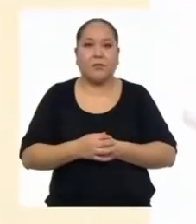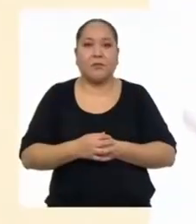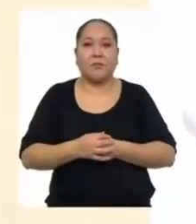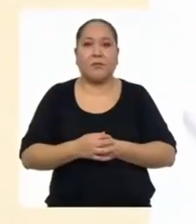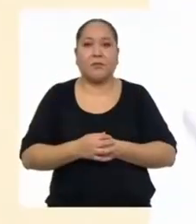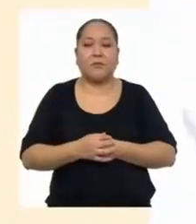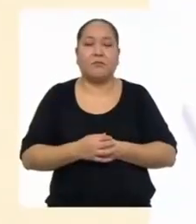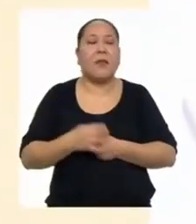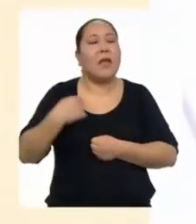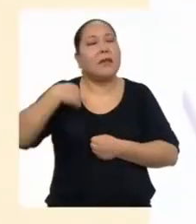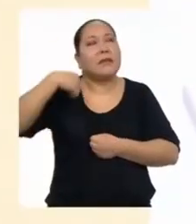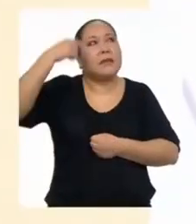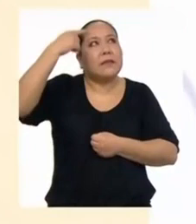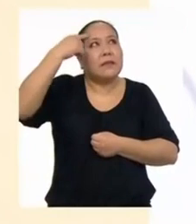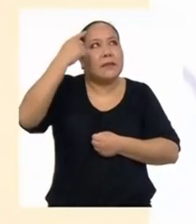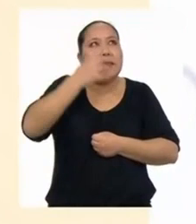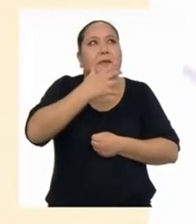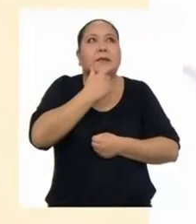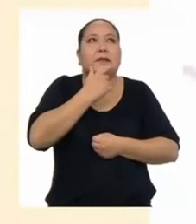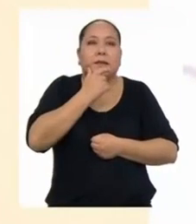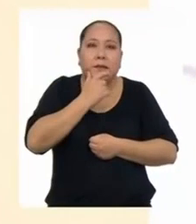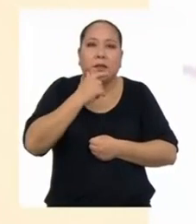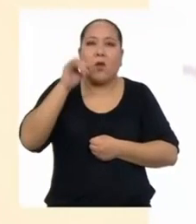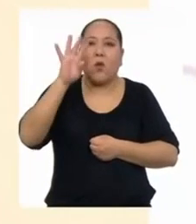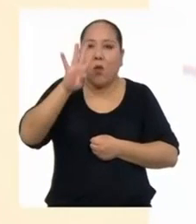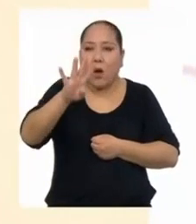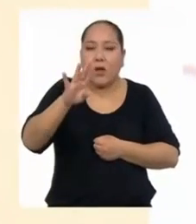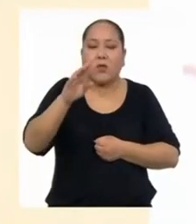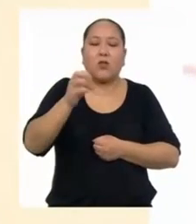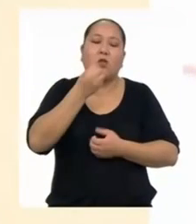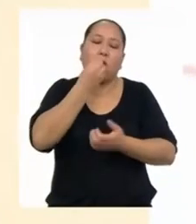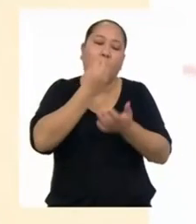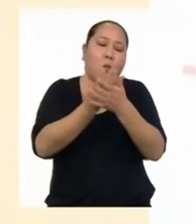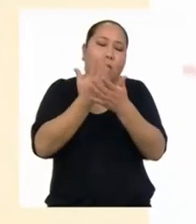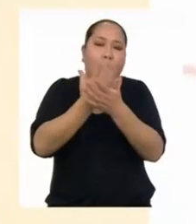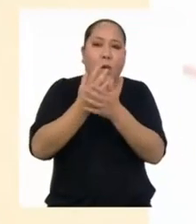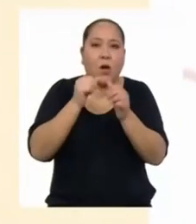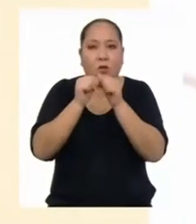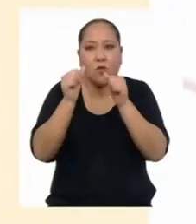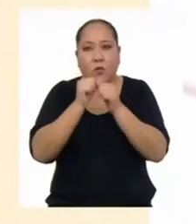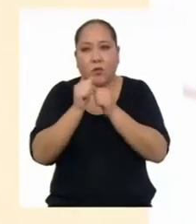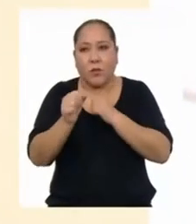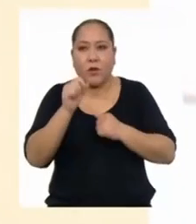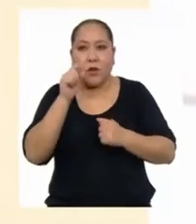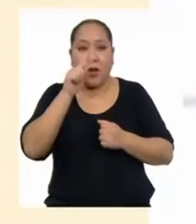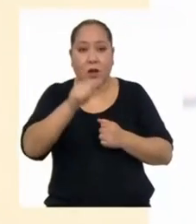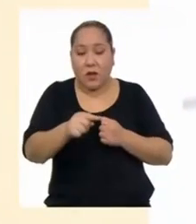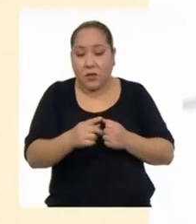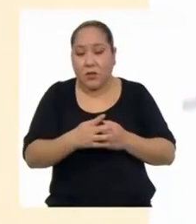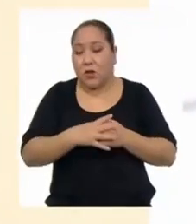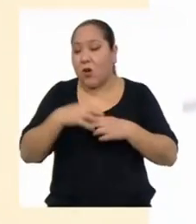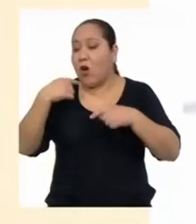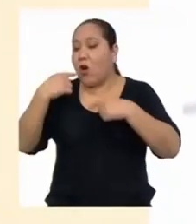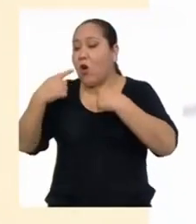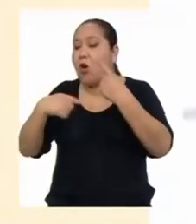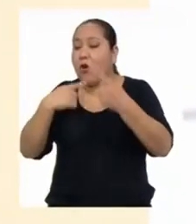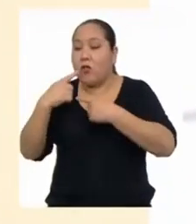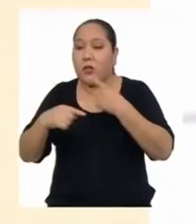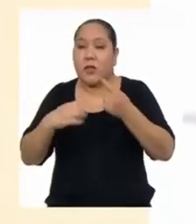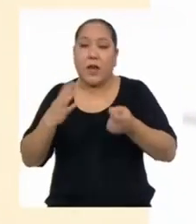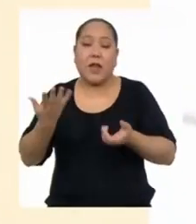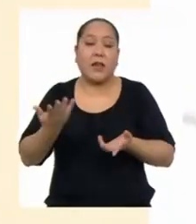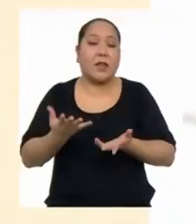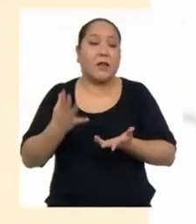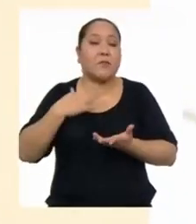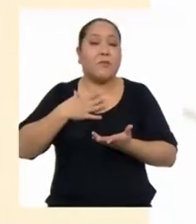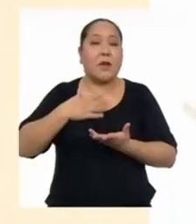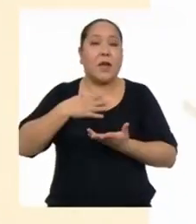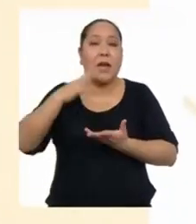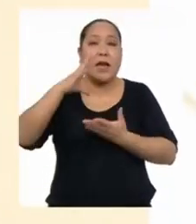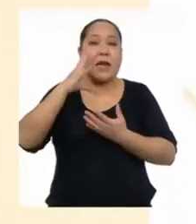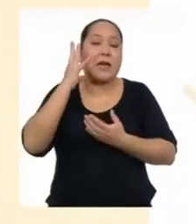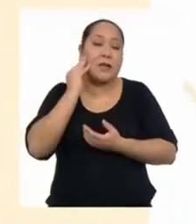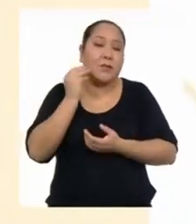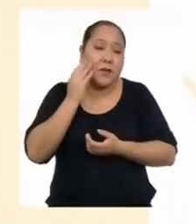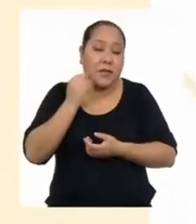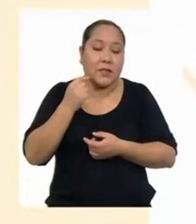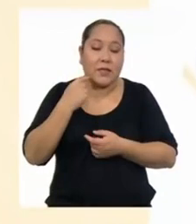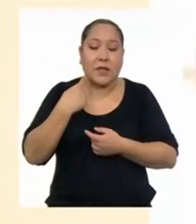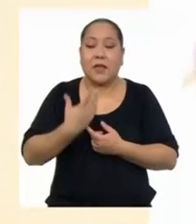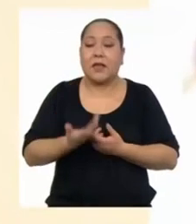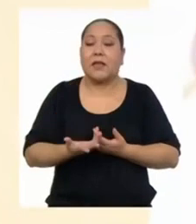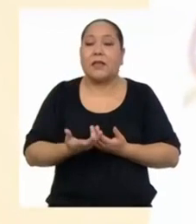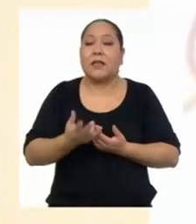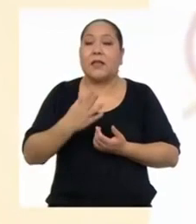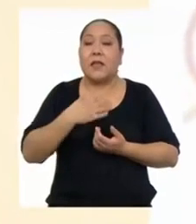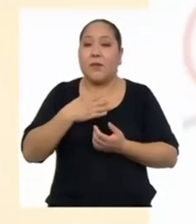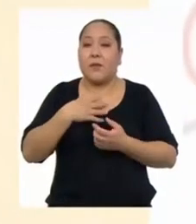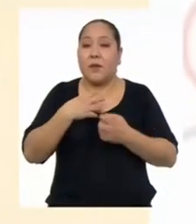Creo que 4 es un buen número, lo necesario para contarles mi experiencia ante situaciones problemáticas entre amigas y amigos, y para